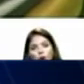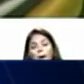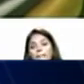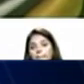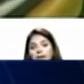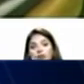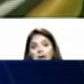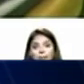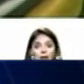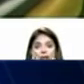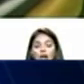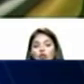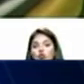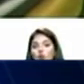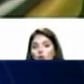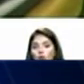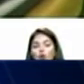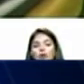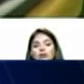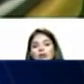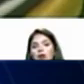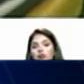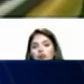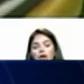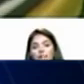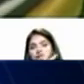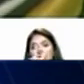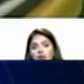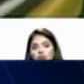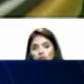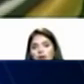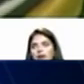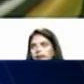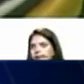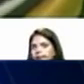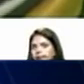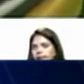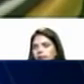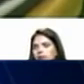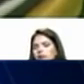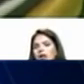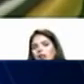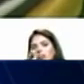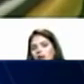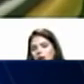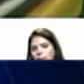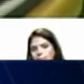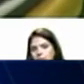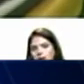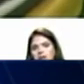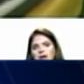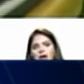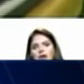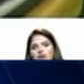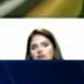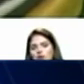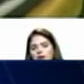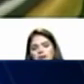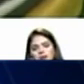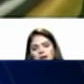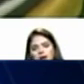sanar el dolor de la sociedad venezolana que se vio sometida durante más de 3 meses a la violencia en las